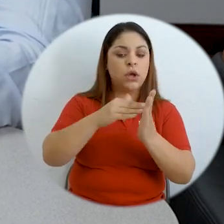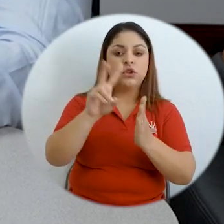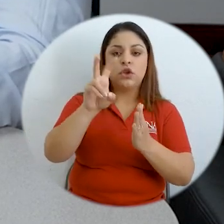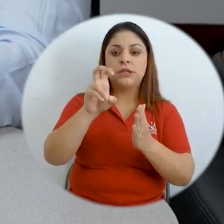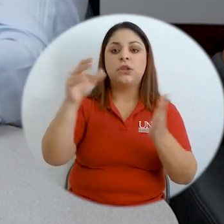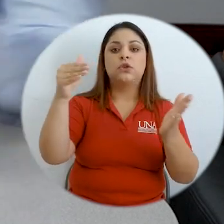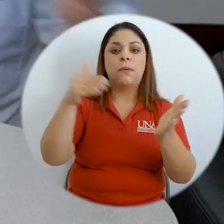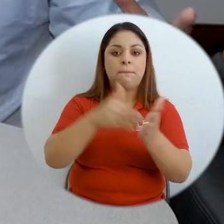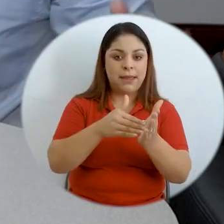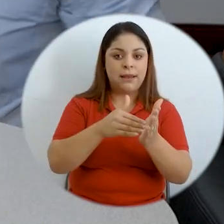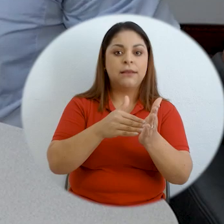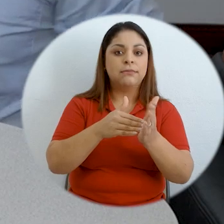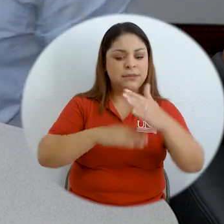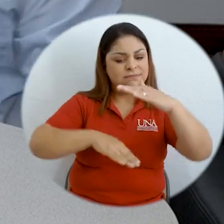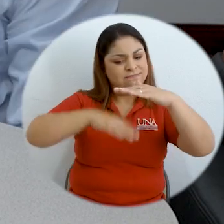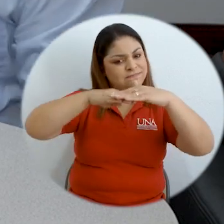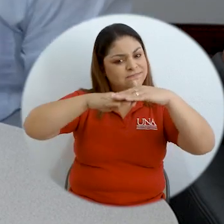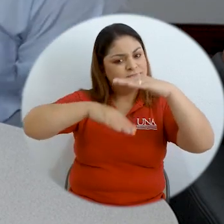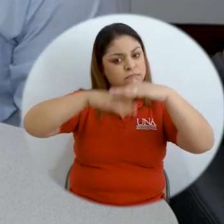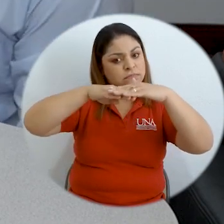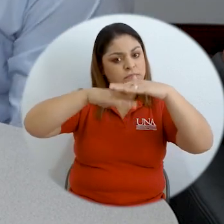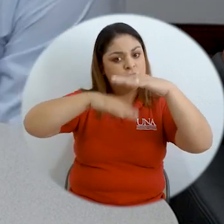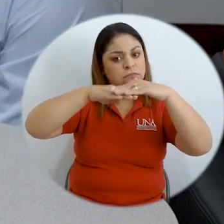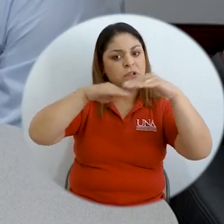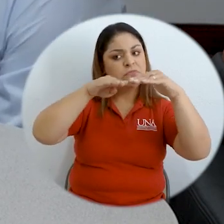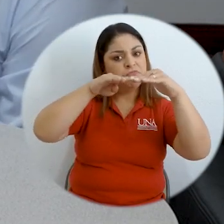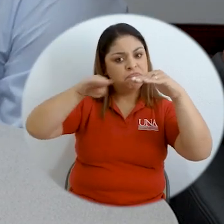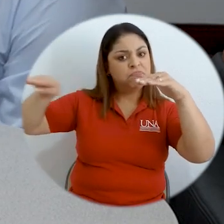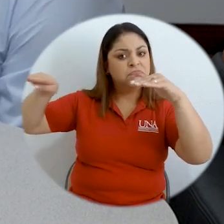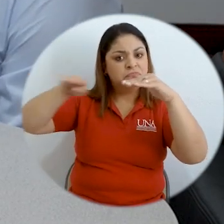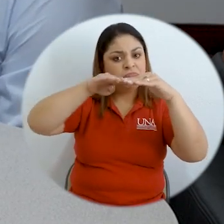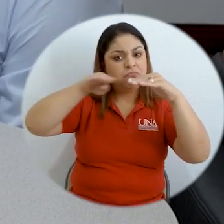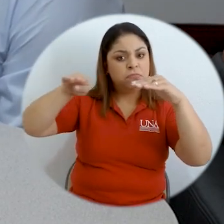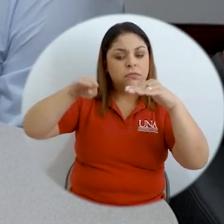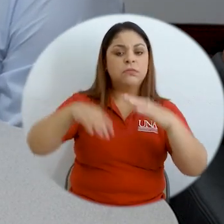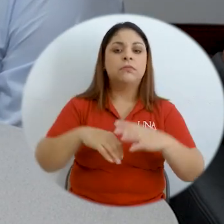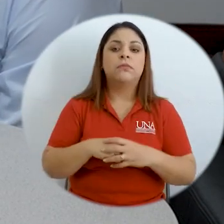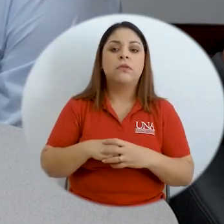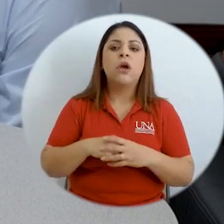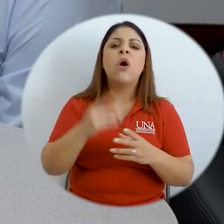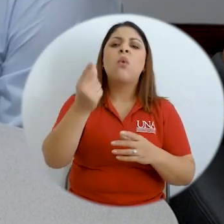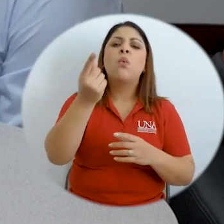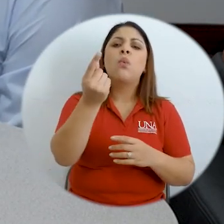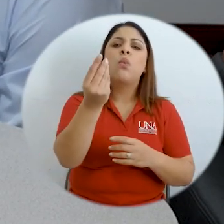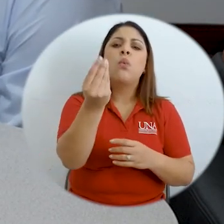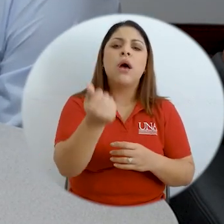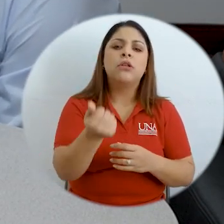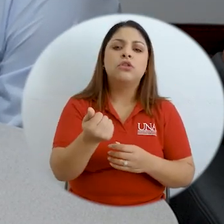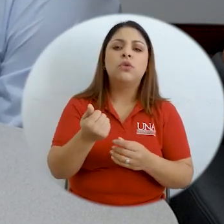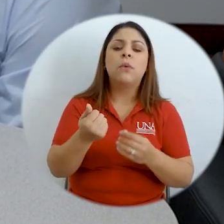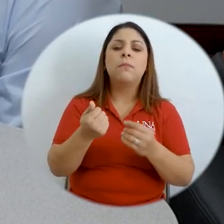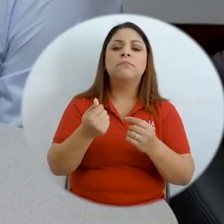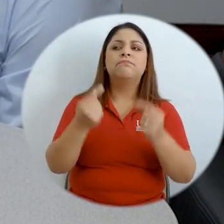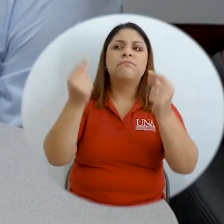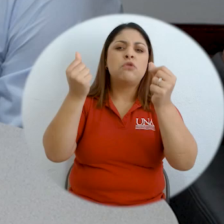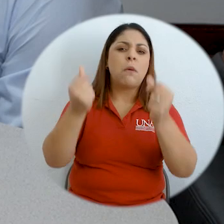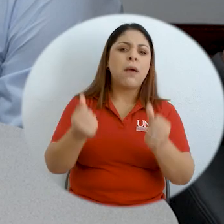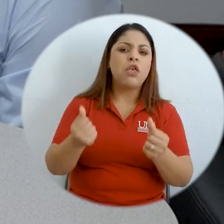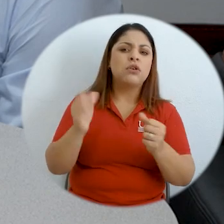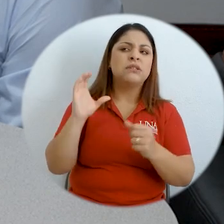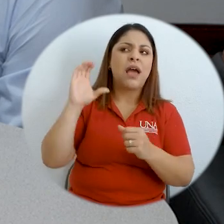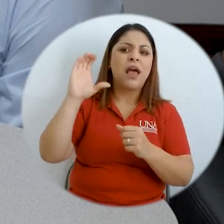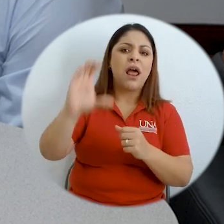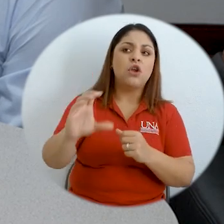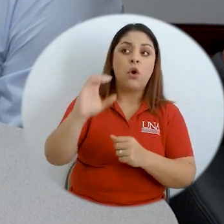2.200.000 colones. El promedio. ¿Cuánto es el promedio de un salario en la OCDE? Que nos comparan a menudo, el gobierno